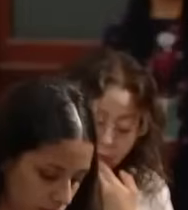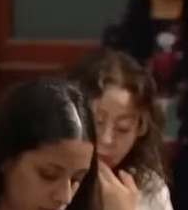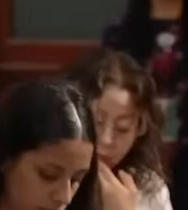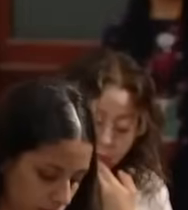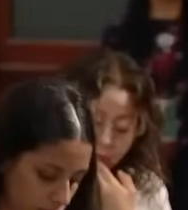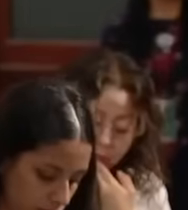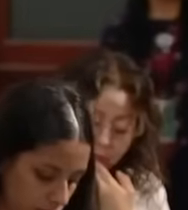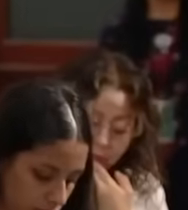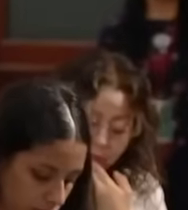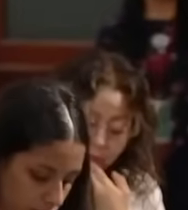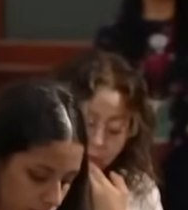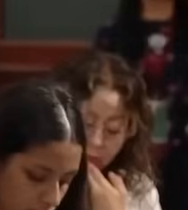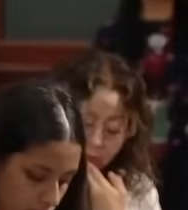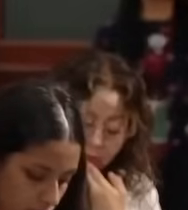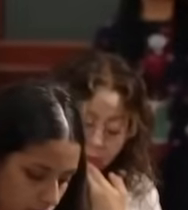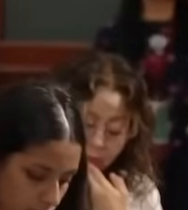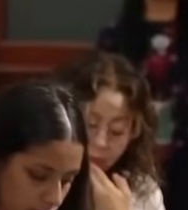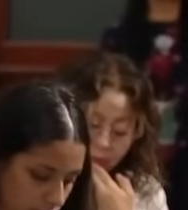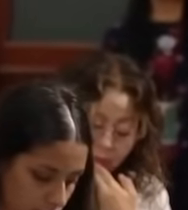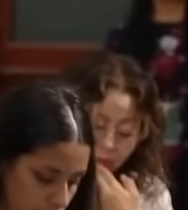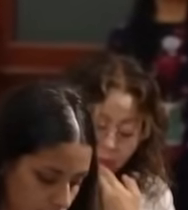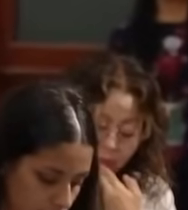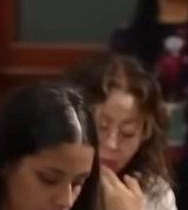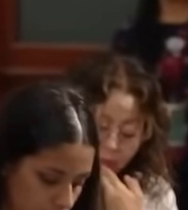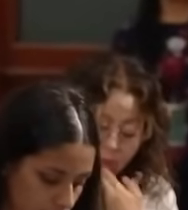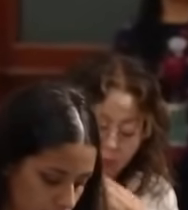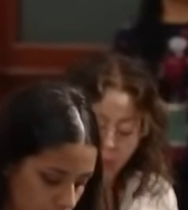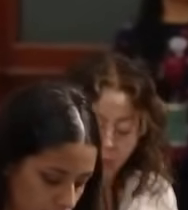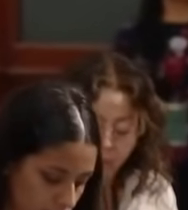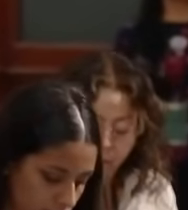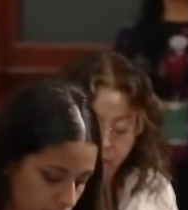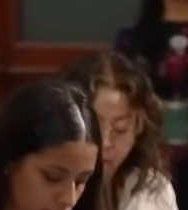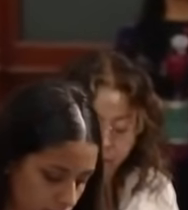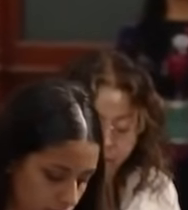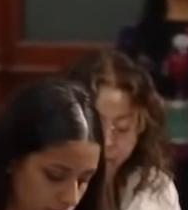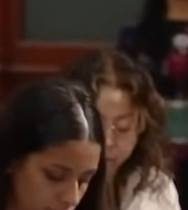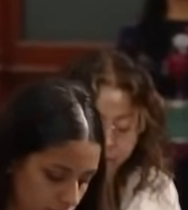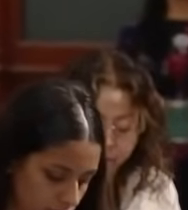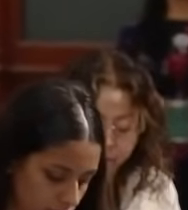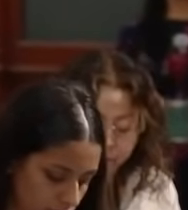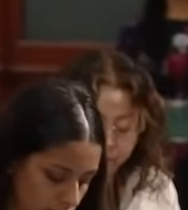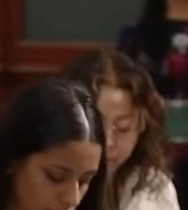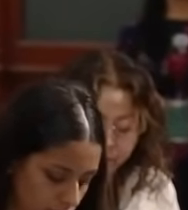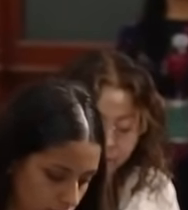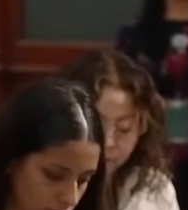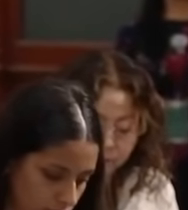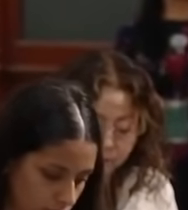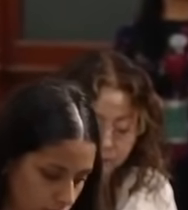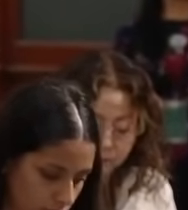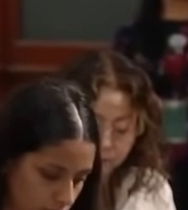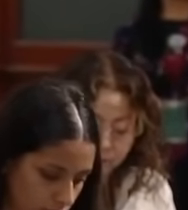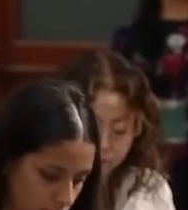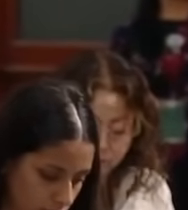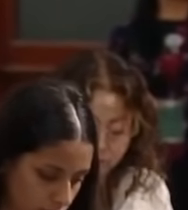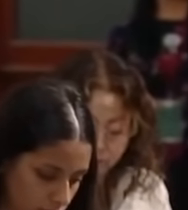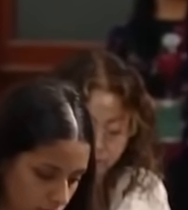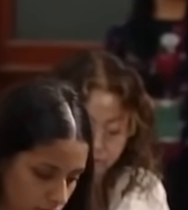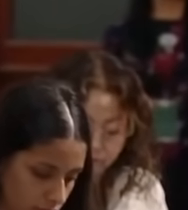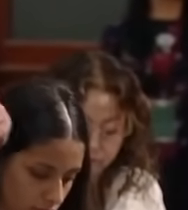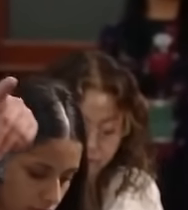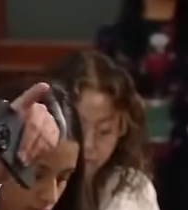los chuchos que dicen que es culpa de usted que pierde el registro del PRD.